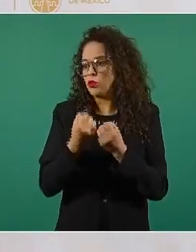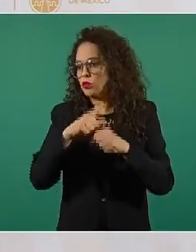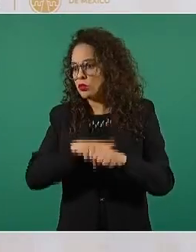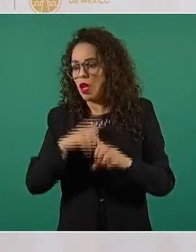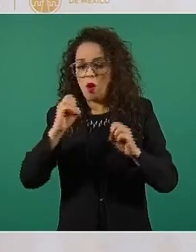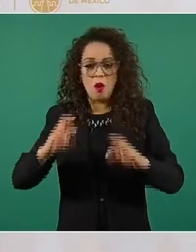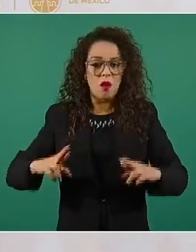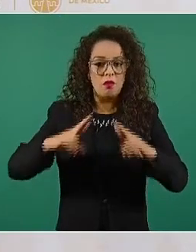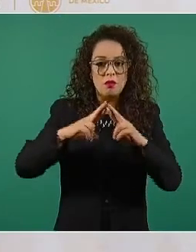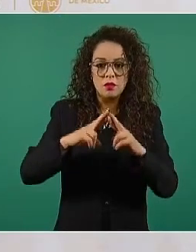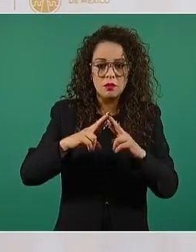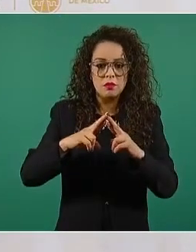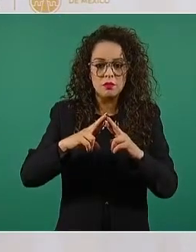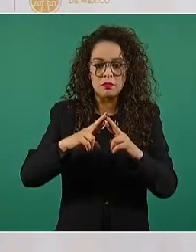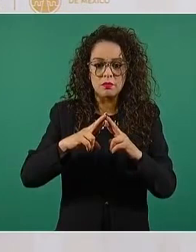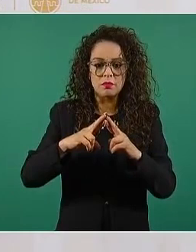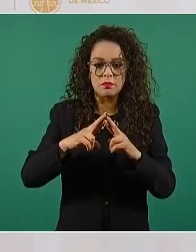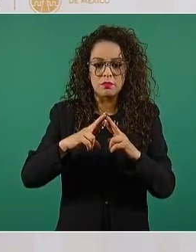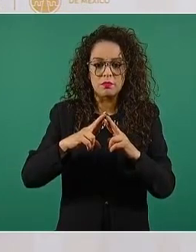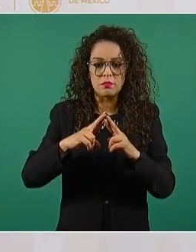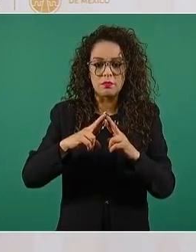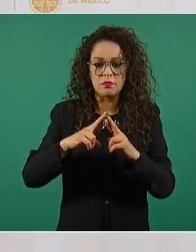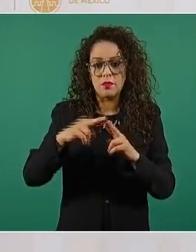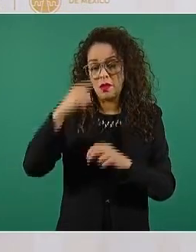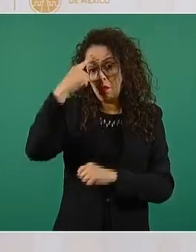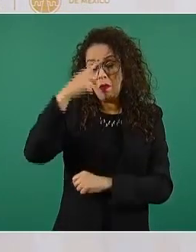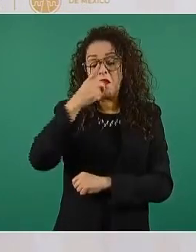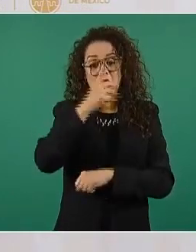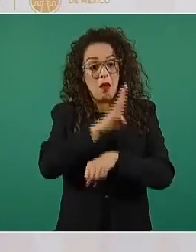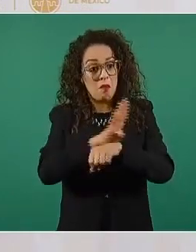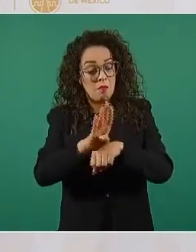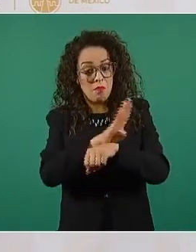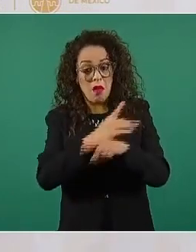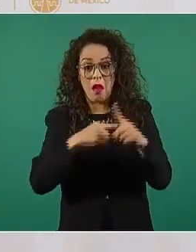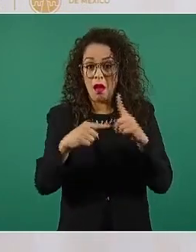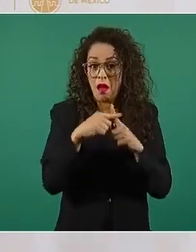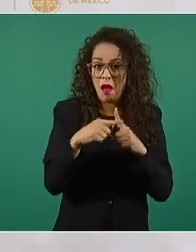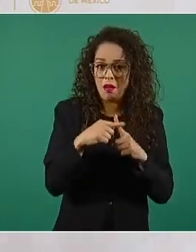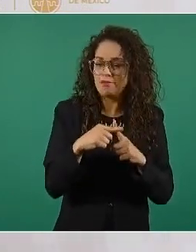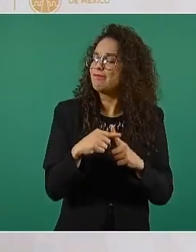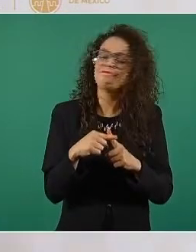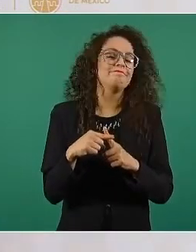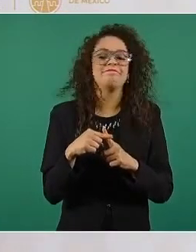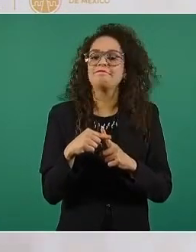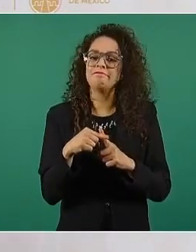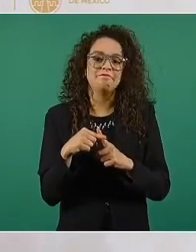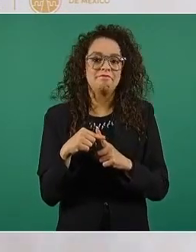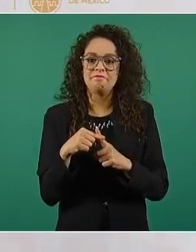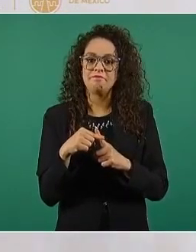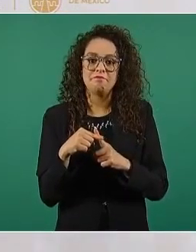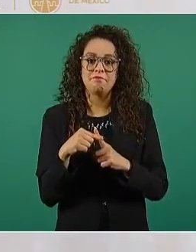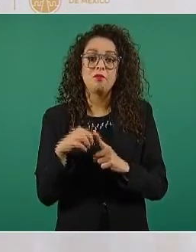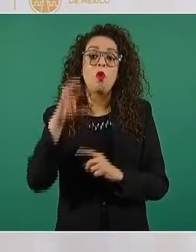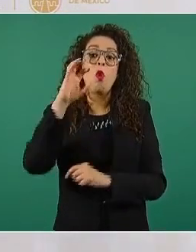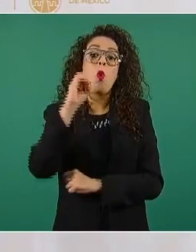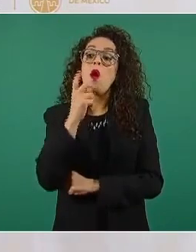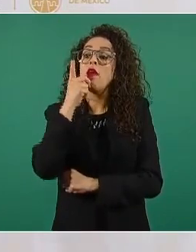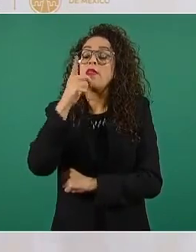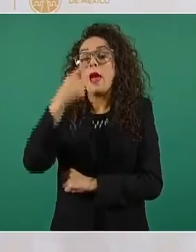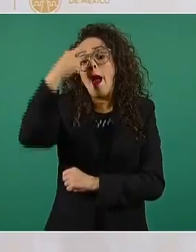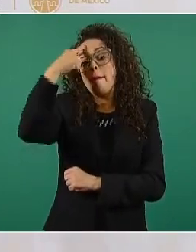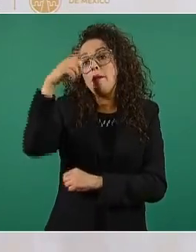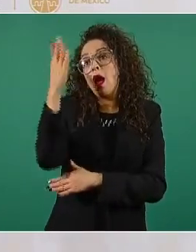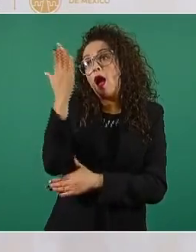en aras del bien de los conquistados o con la excusa de la civilización.